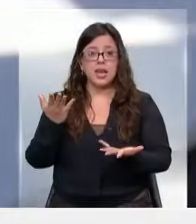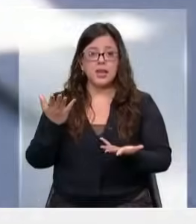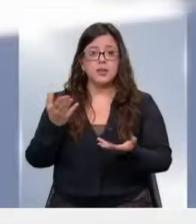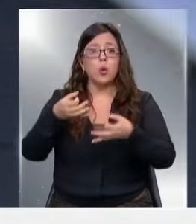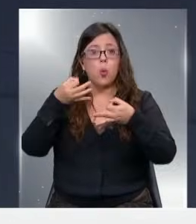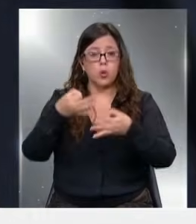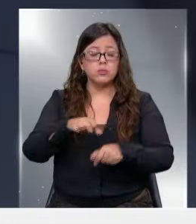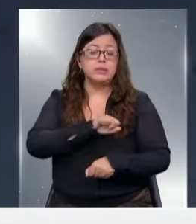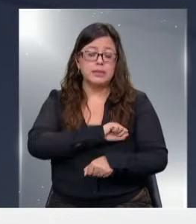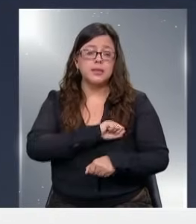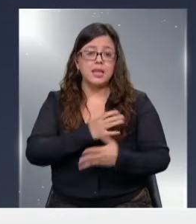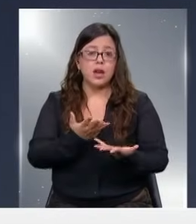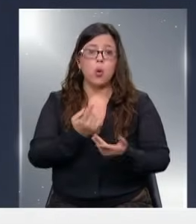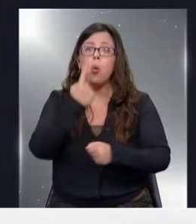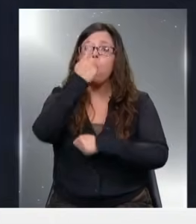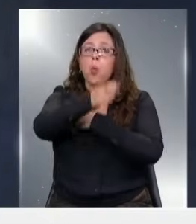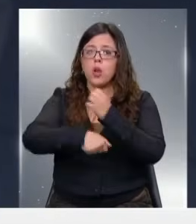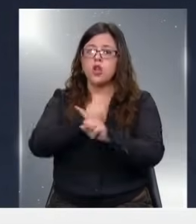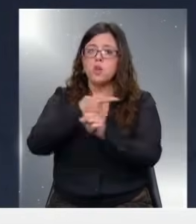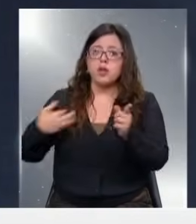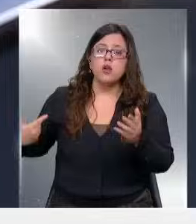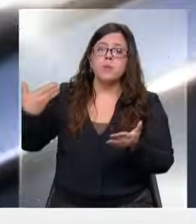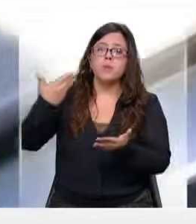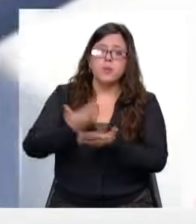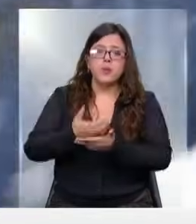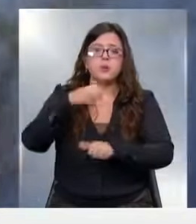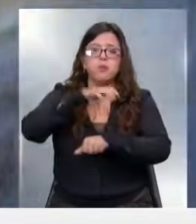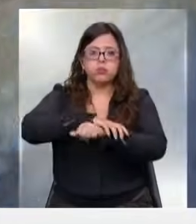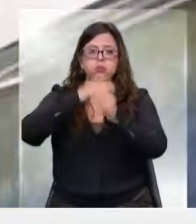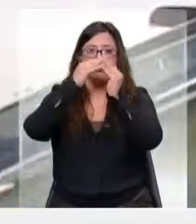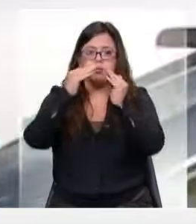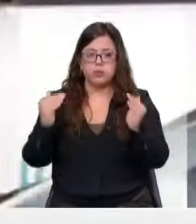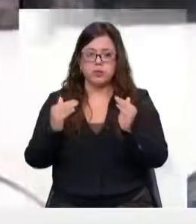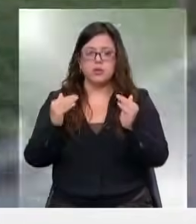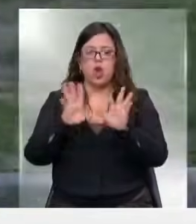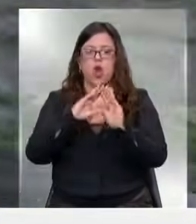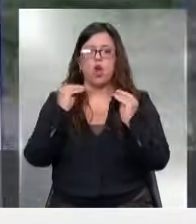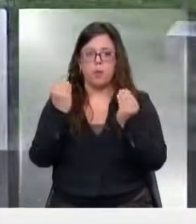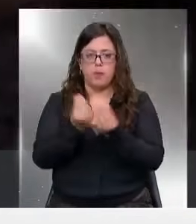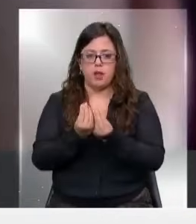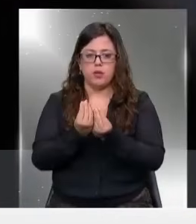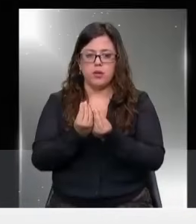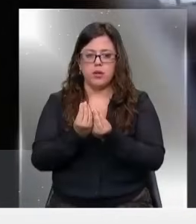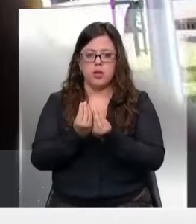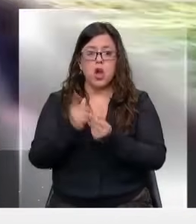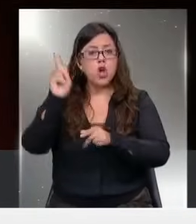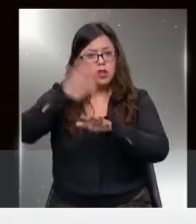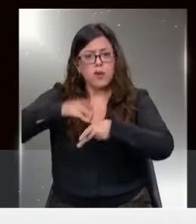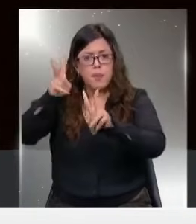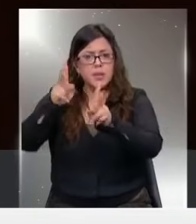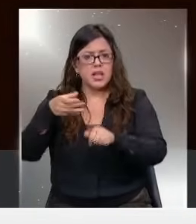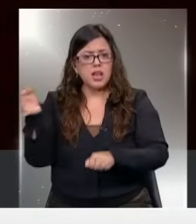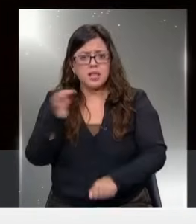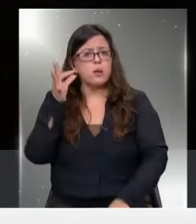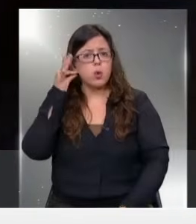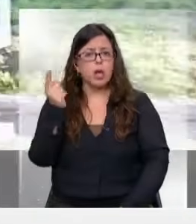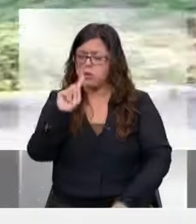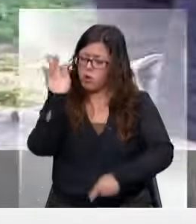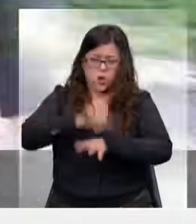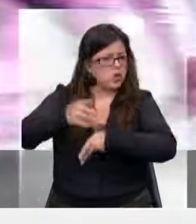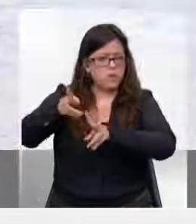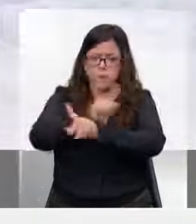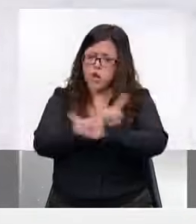Santiago. Desde hace casi un año y medio cumple arresto domiciliario total. No te voy a dejar, no te voy a